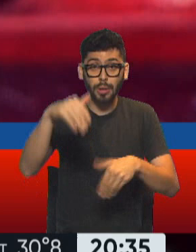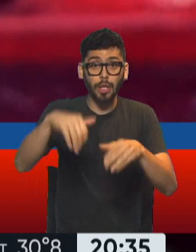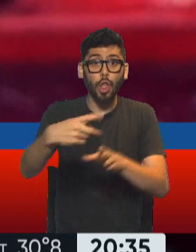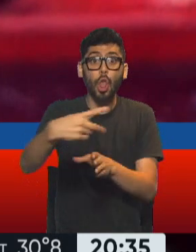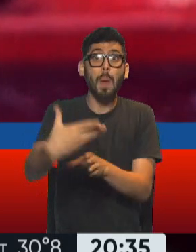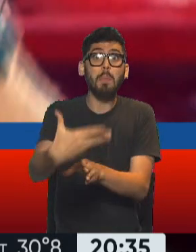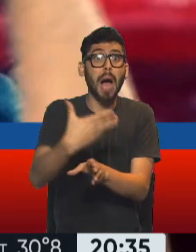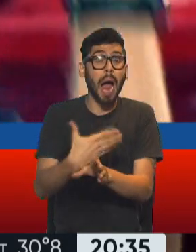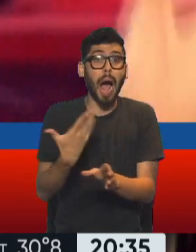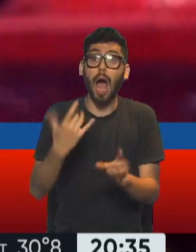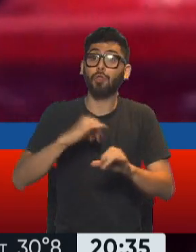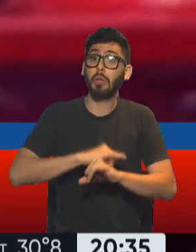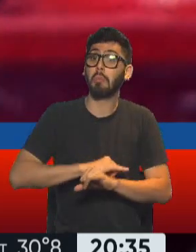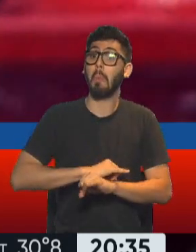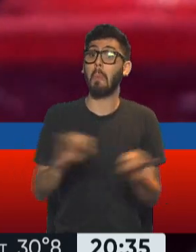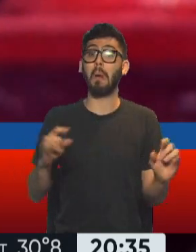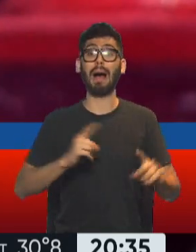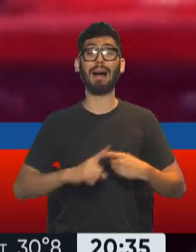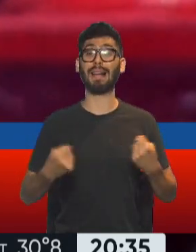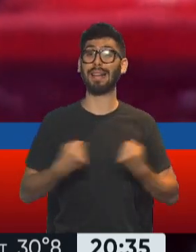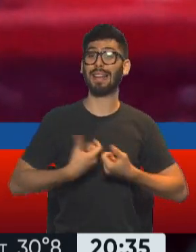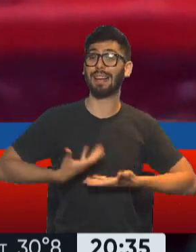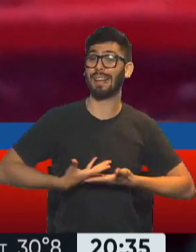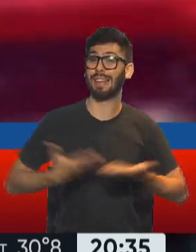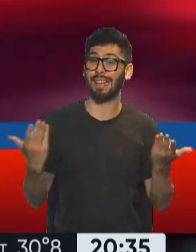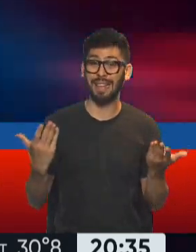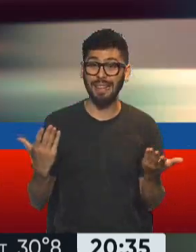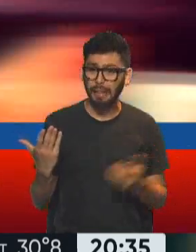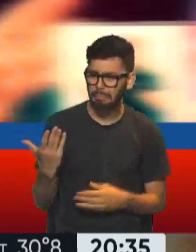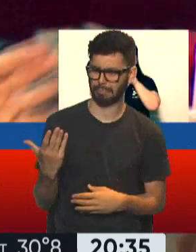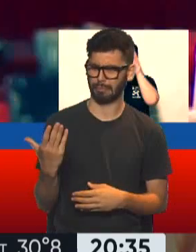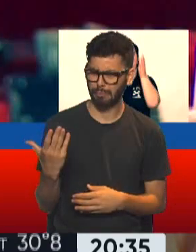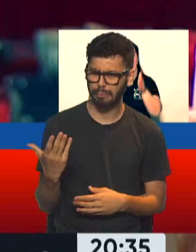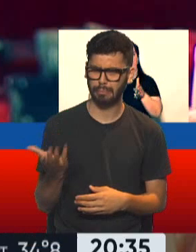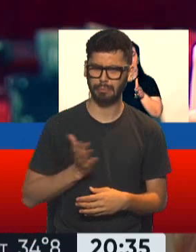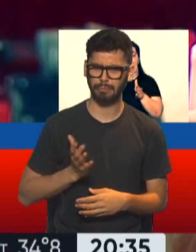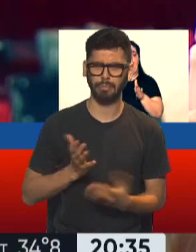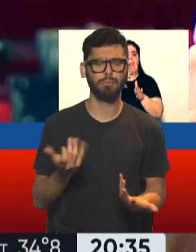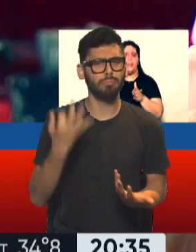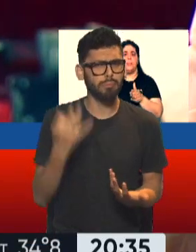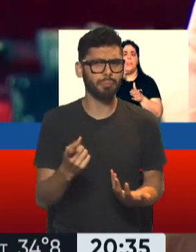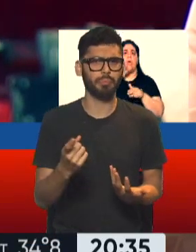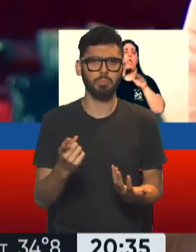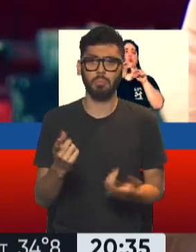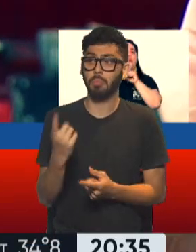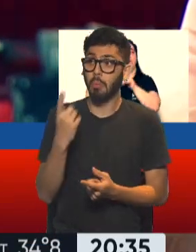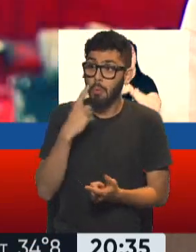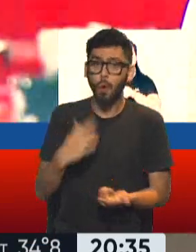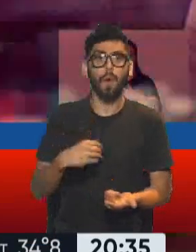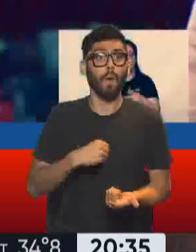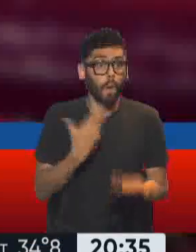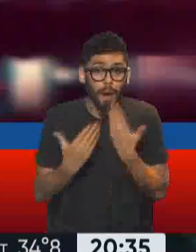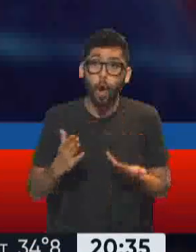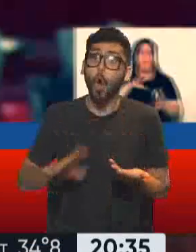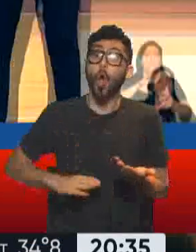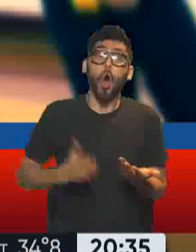y además lo lancen por trascendidos en las redes son los medios no hemos visto en ninguna vocación y actitud de diálogo por parte del